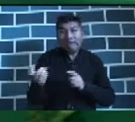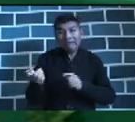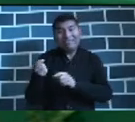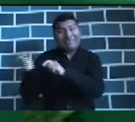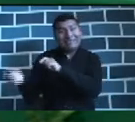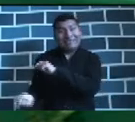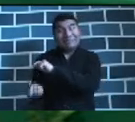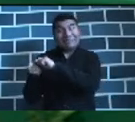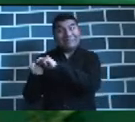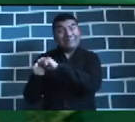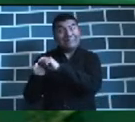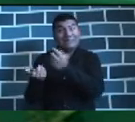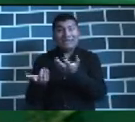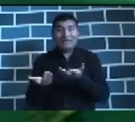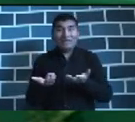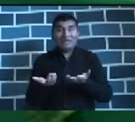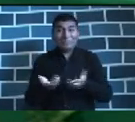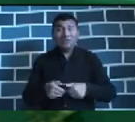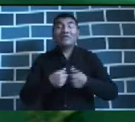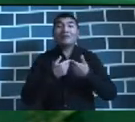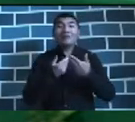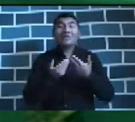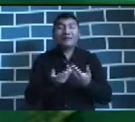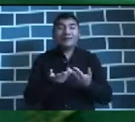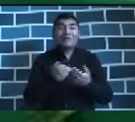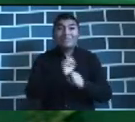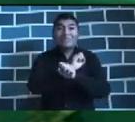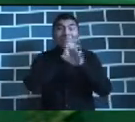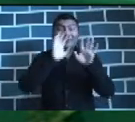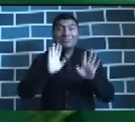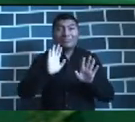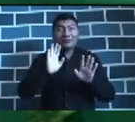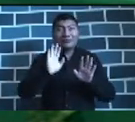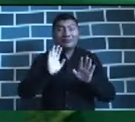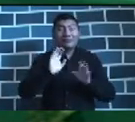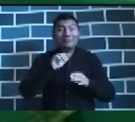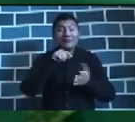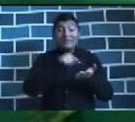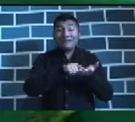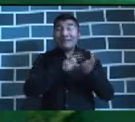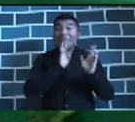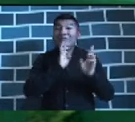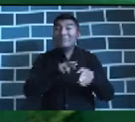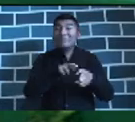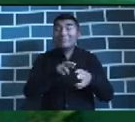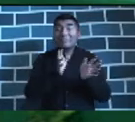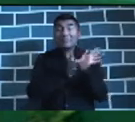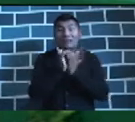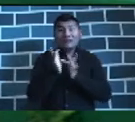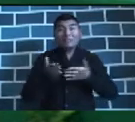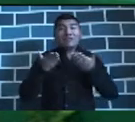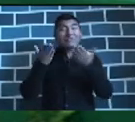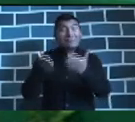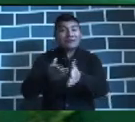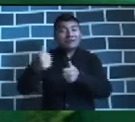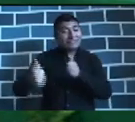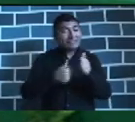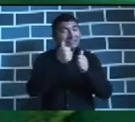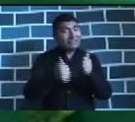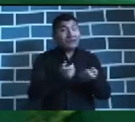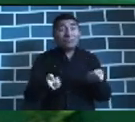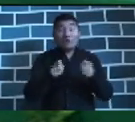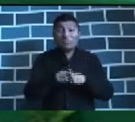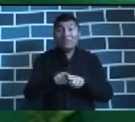venganza como queda claro también en esa respuesta que les da jesús a sus seguidores cuando